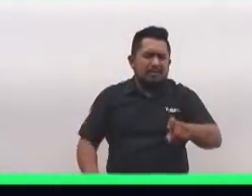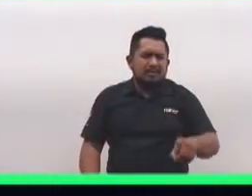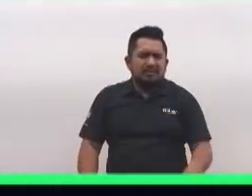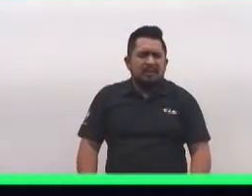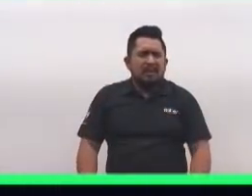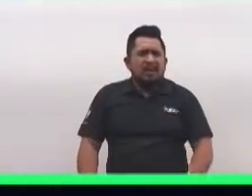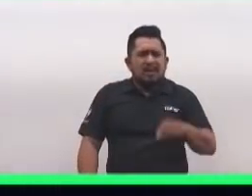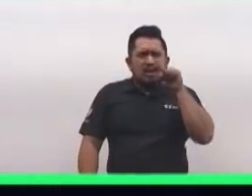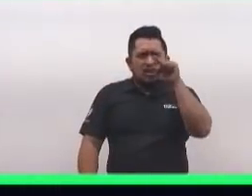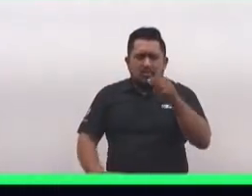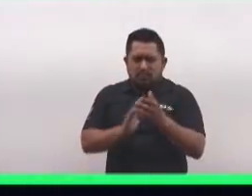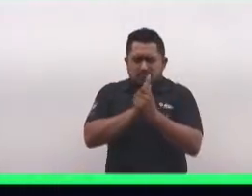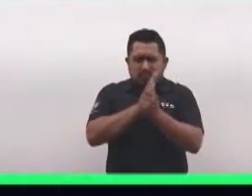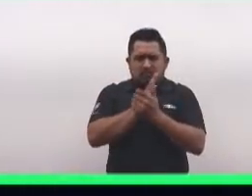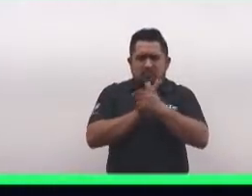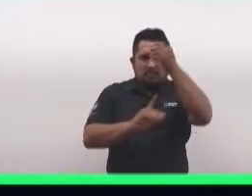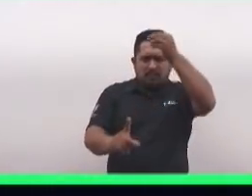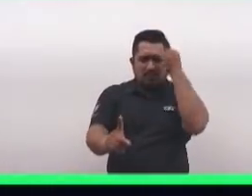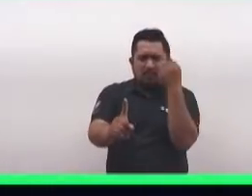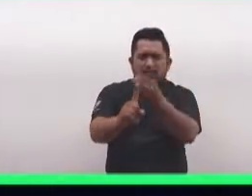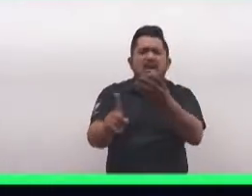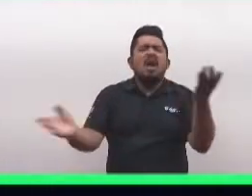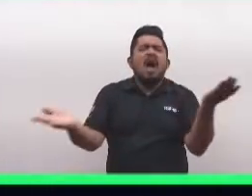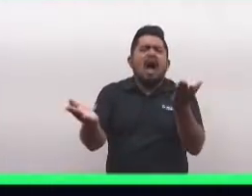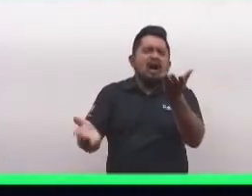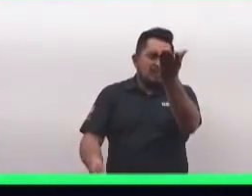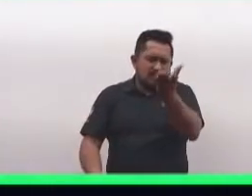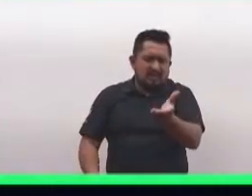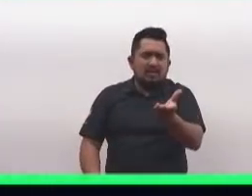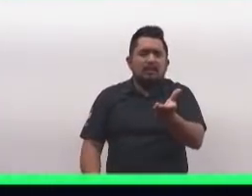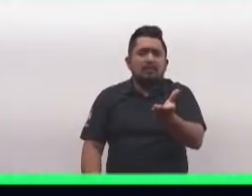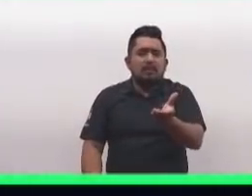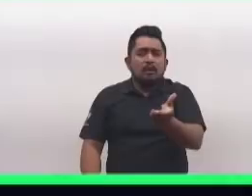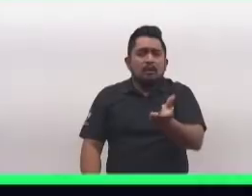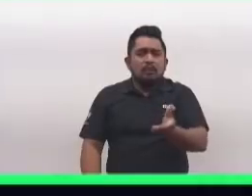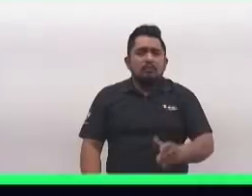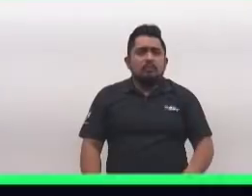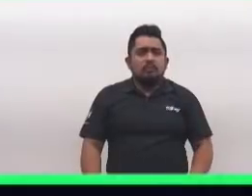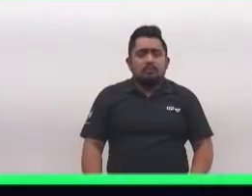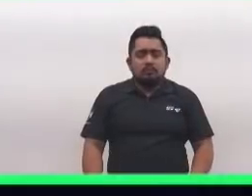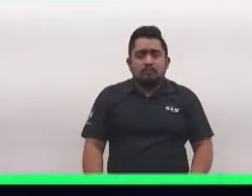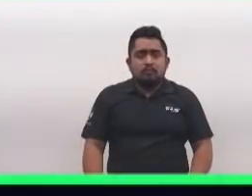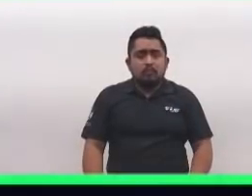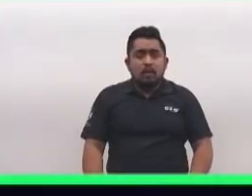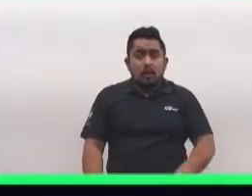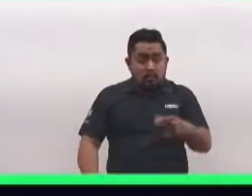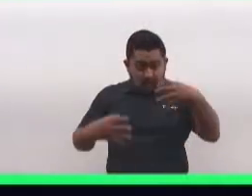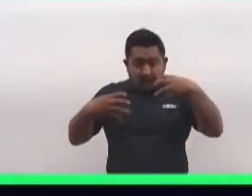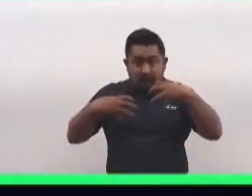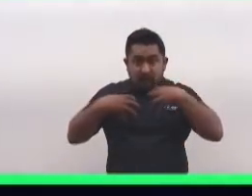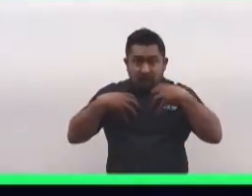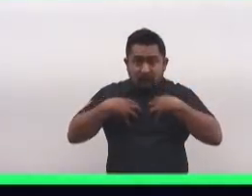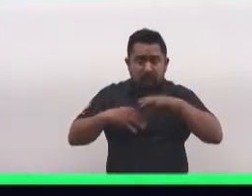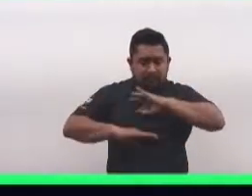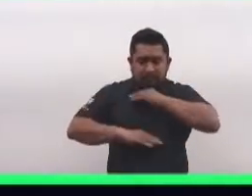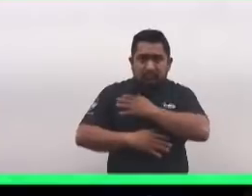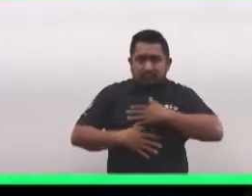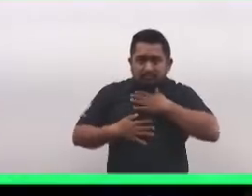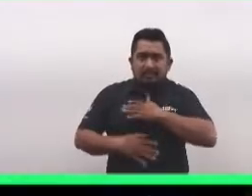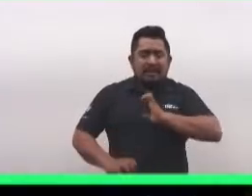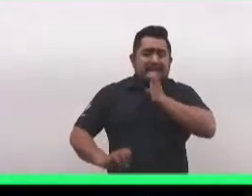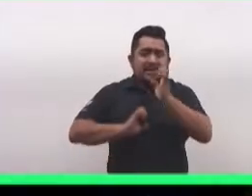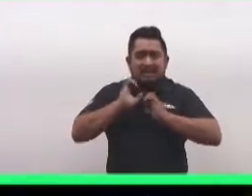has hecho con el talento que dios te dio ciencias para el deseo de corazón que has hecho con ese talento quieres vivir pura vida quieres tener buenas